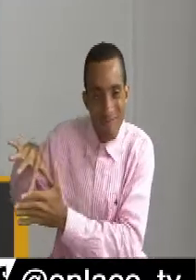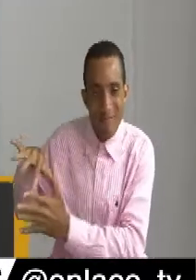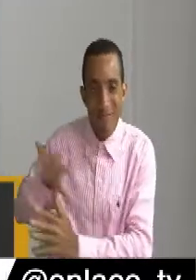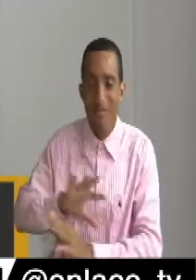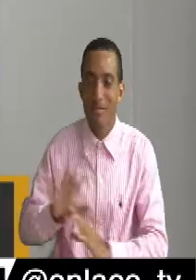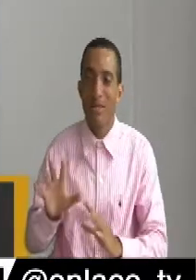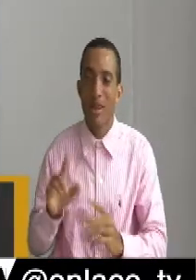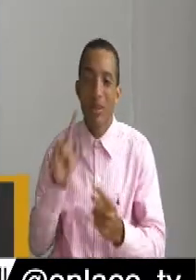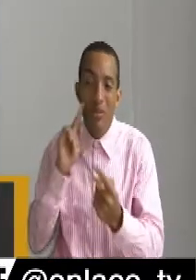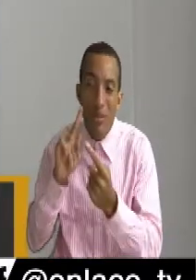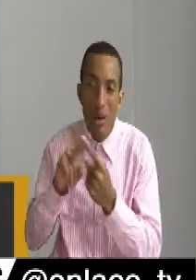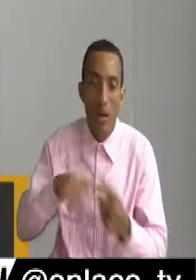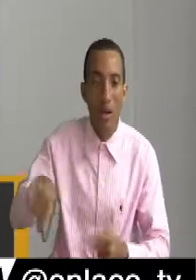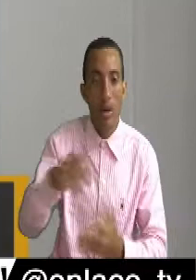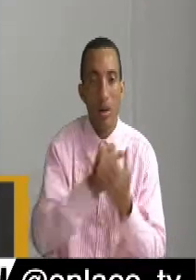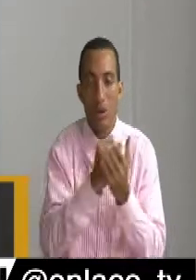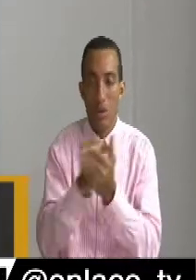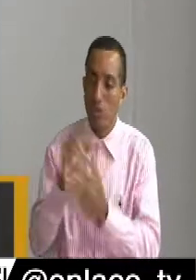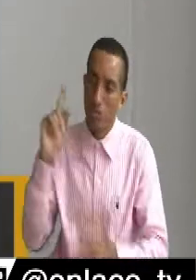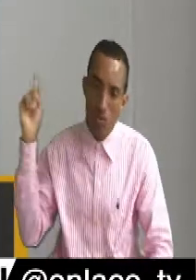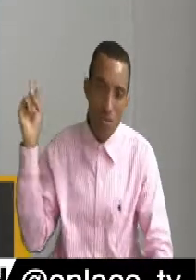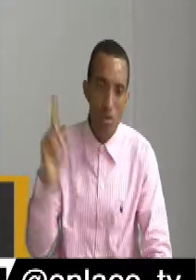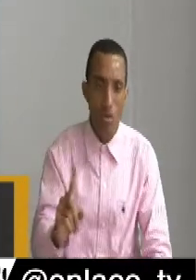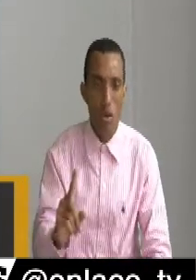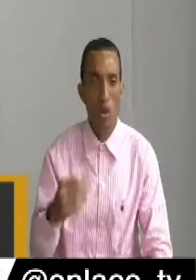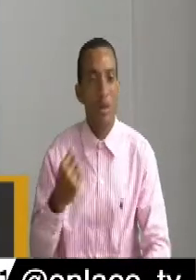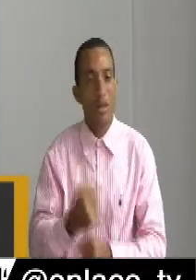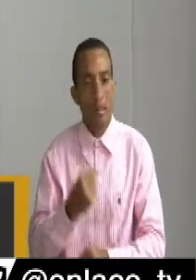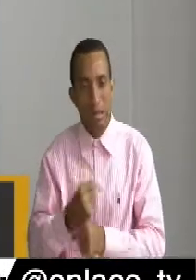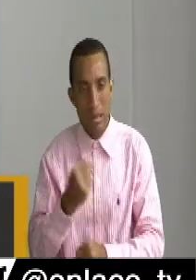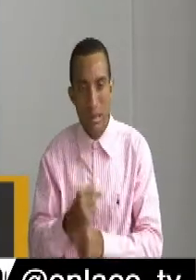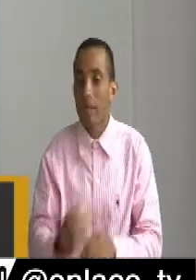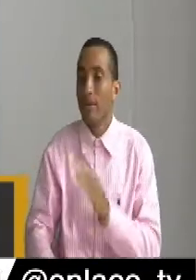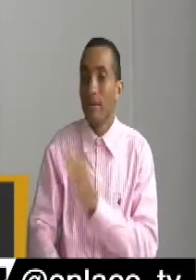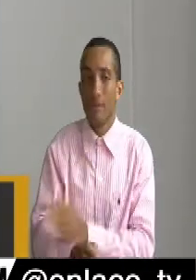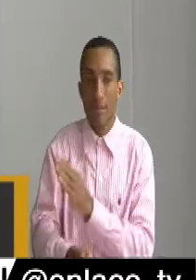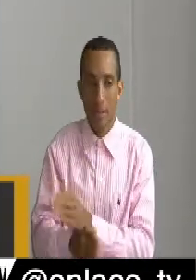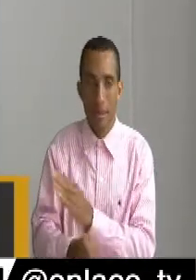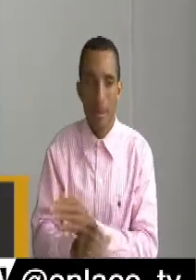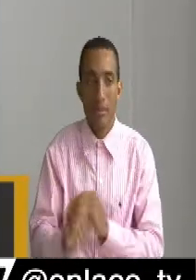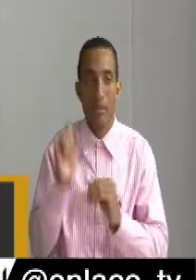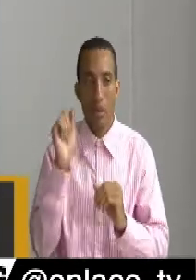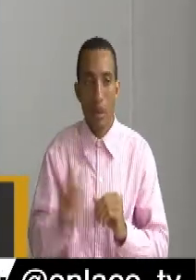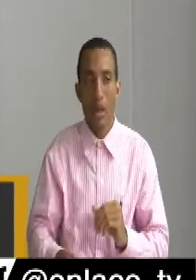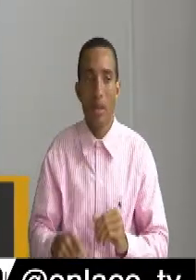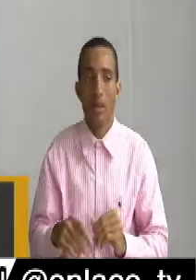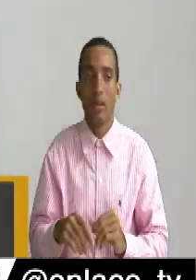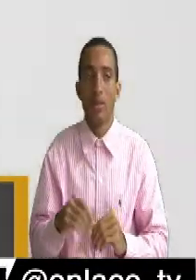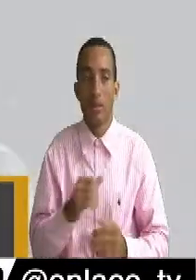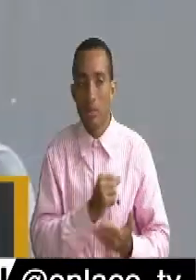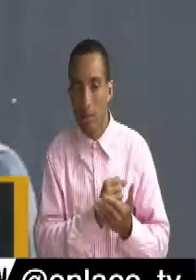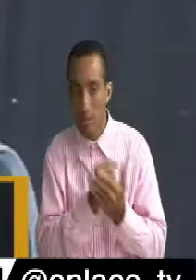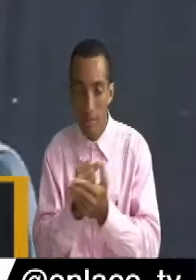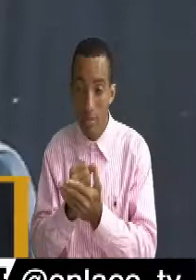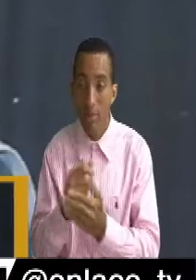23 años trabajando y creo que puedo todavía dedicarle unos años más a esta